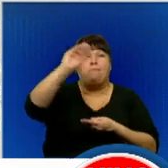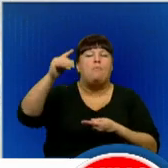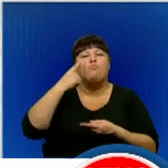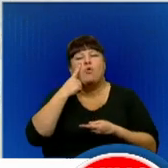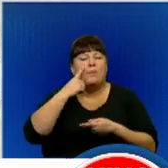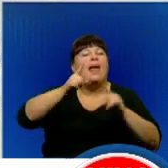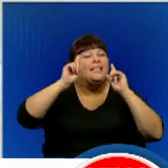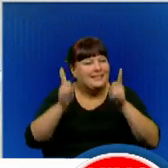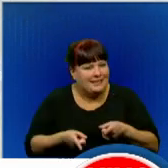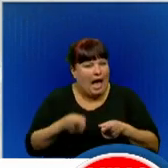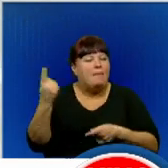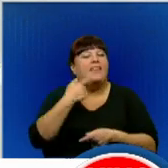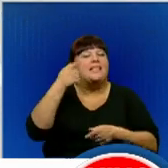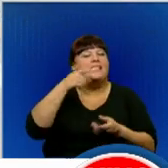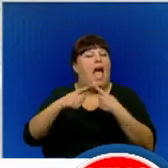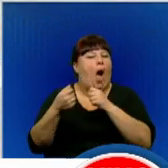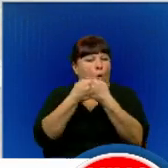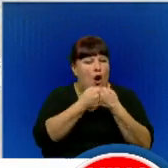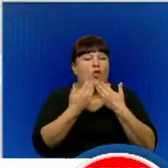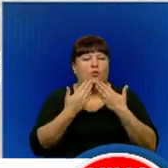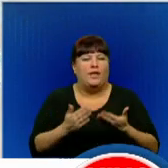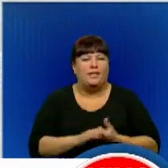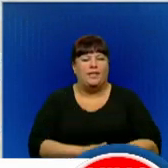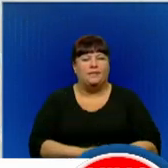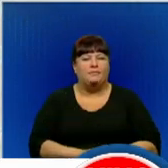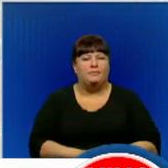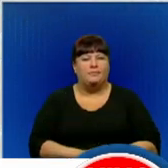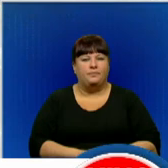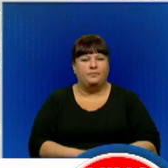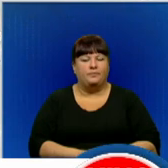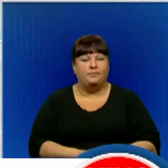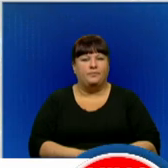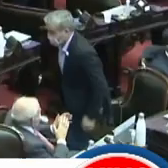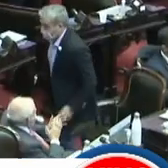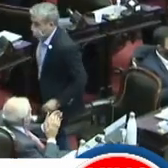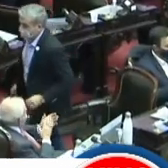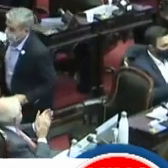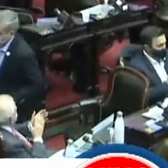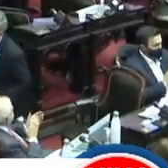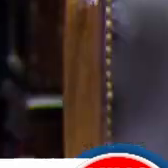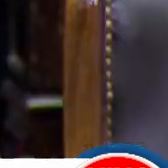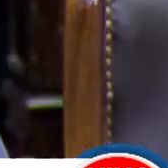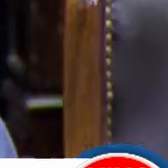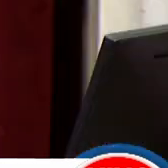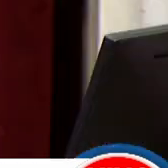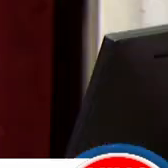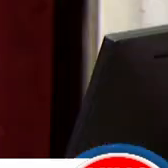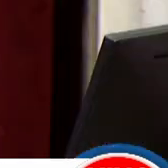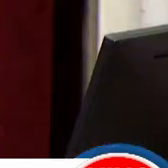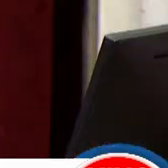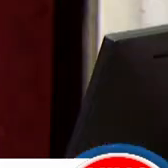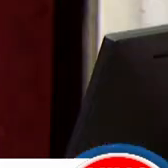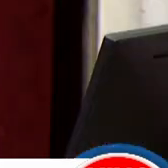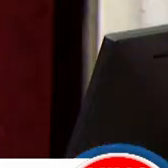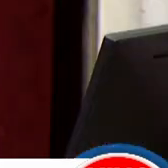que también está comprometido en el consell muchas gracias diputado romero tiene la palabra el